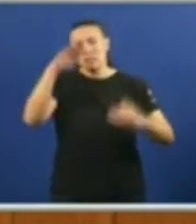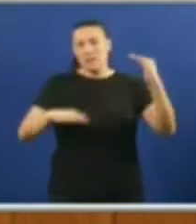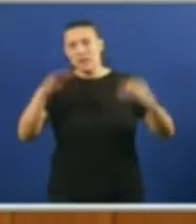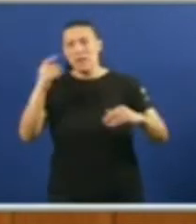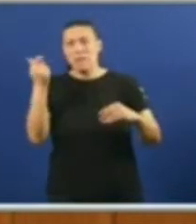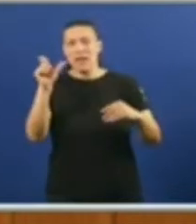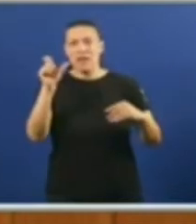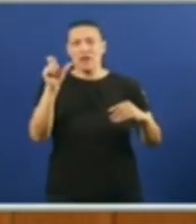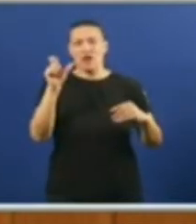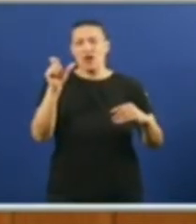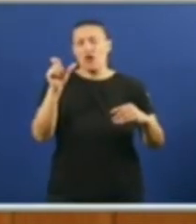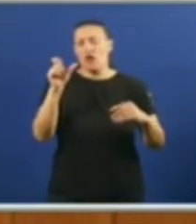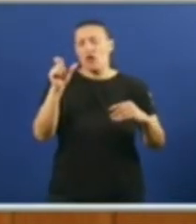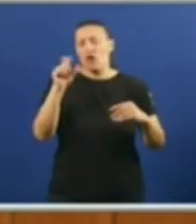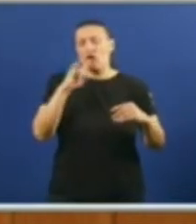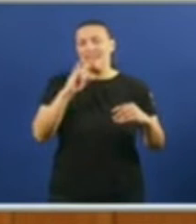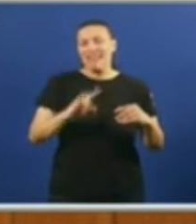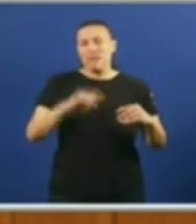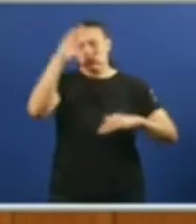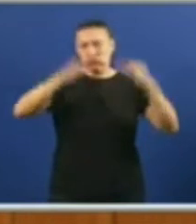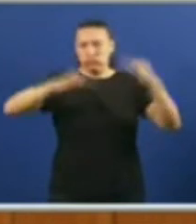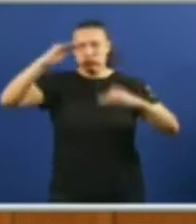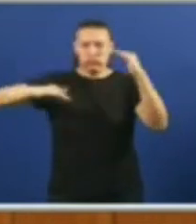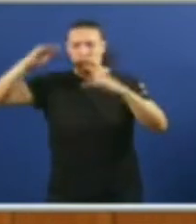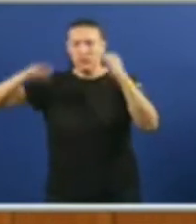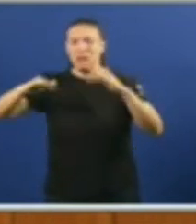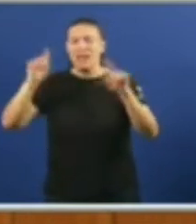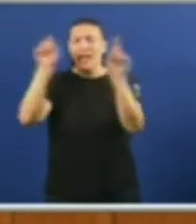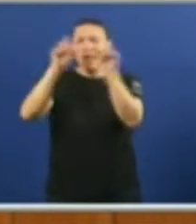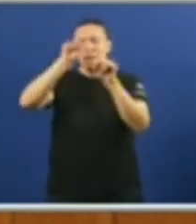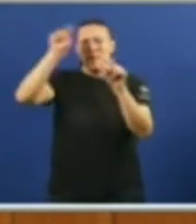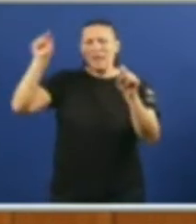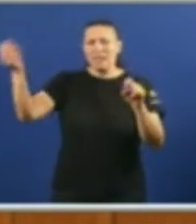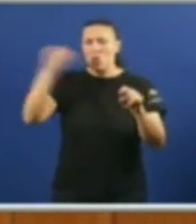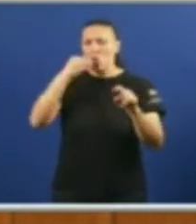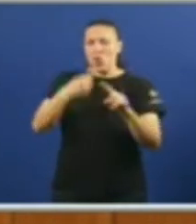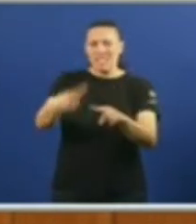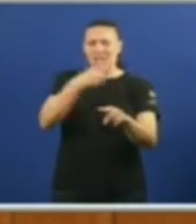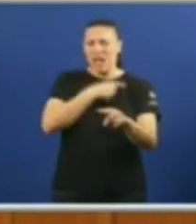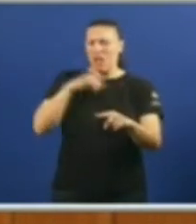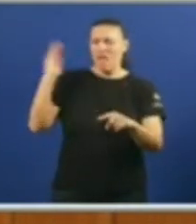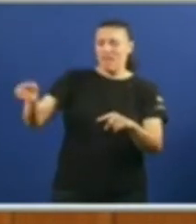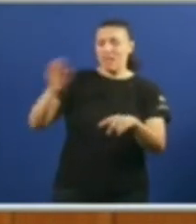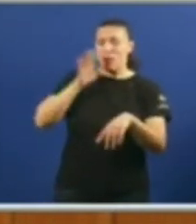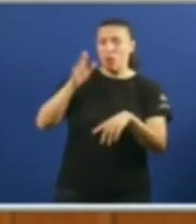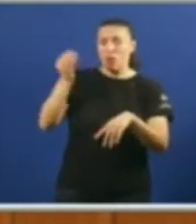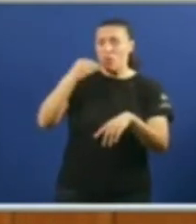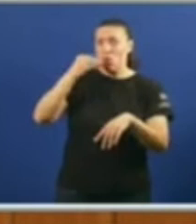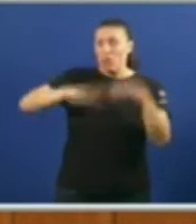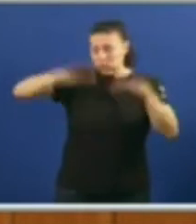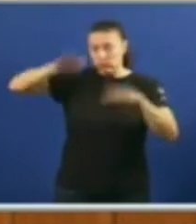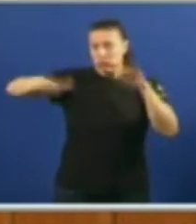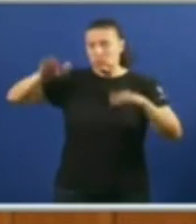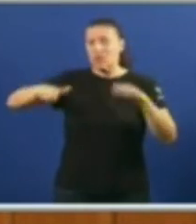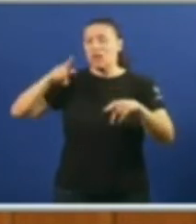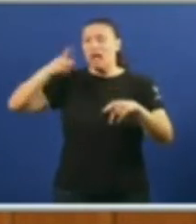prezos de enerxía do sector eléctrico, que afecta a empresas que teñen un grande consumo no noso país e que representan unha parte